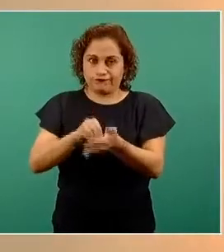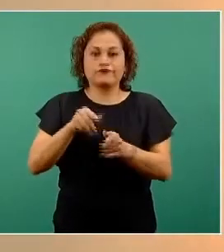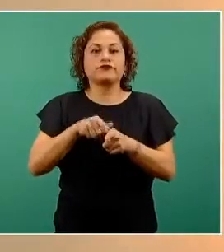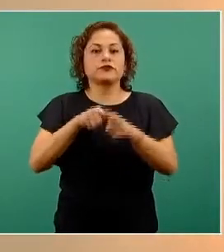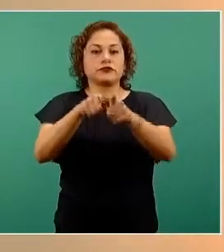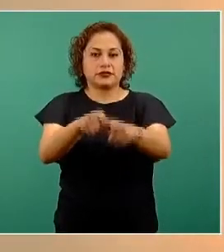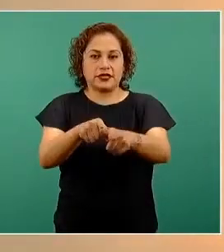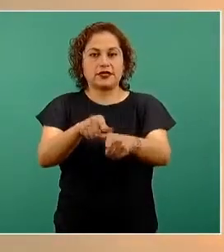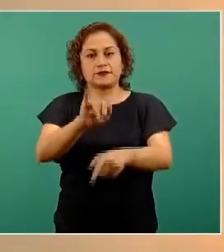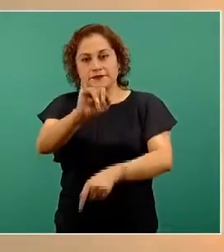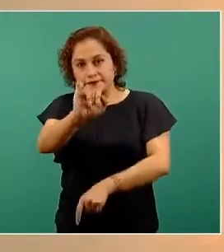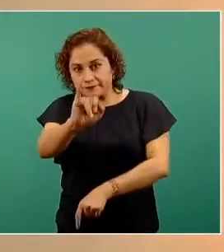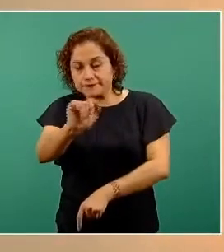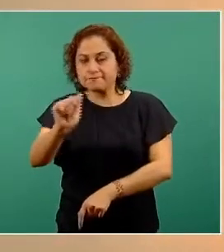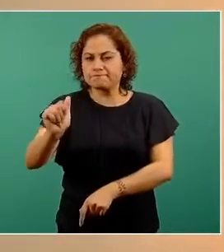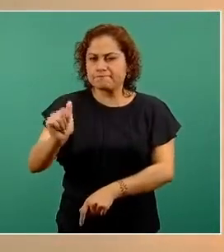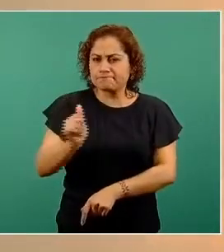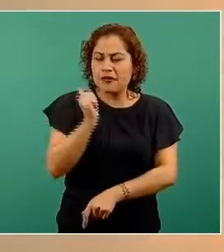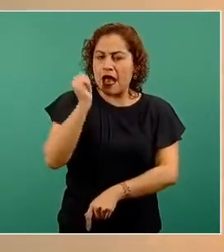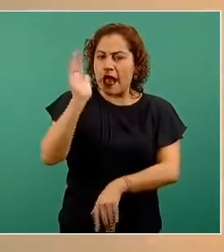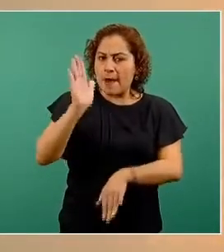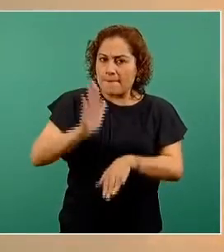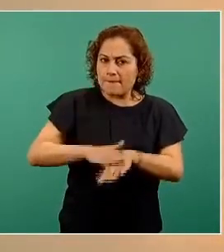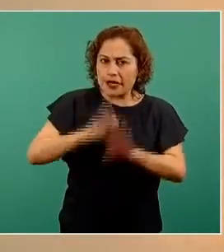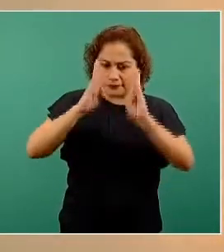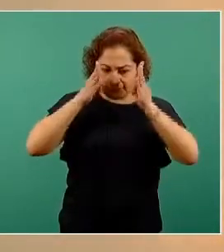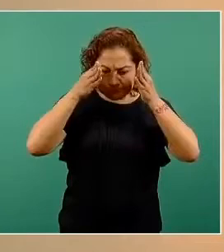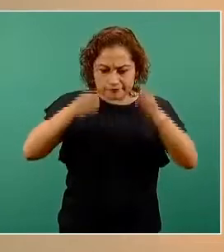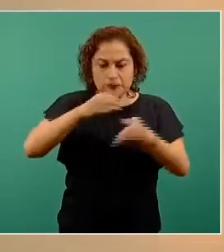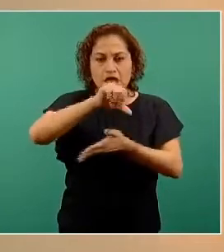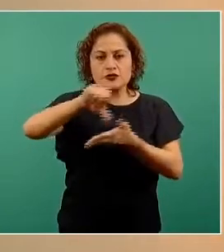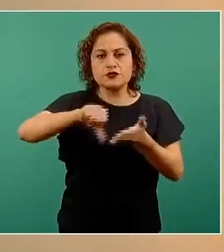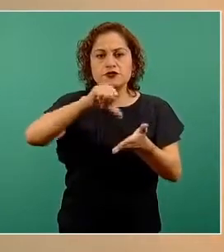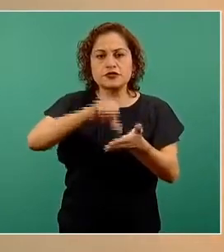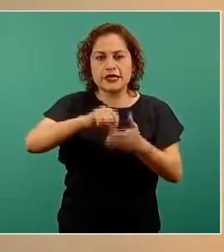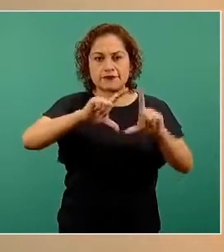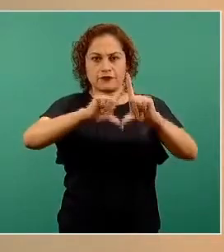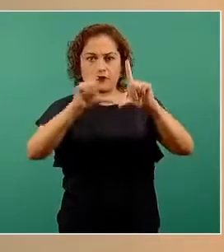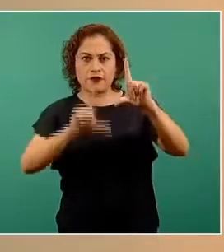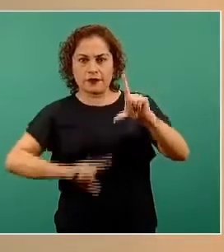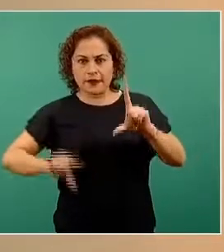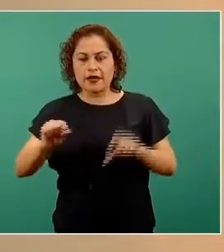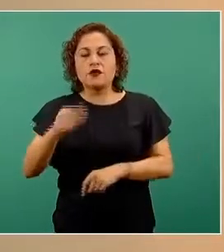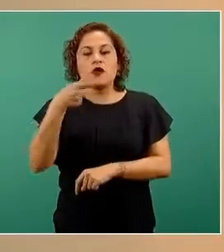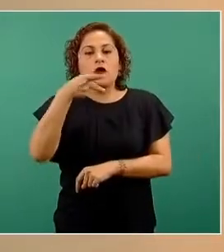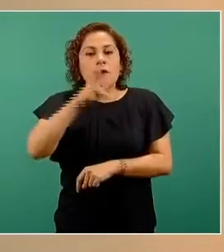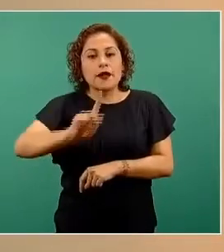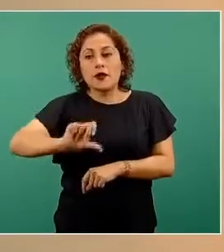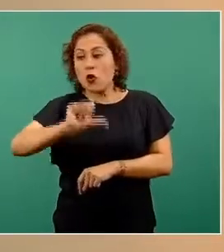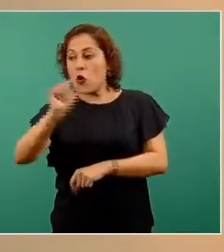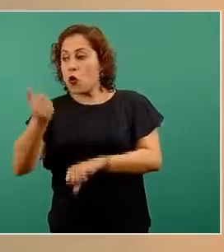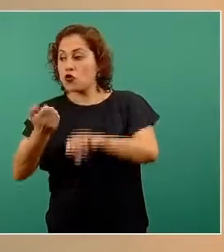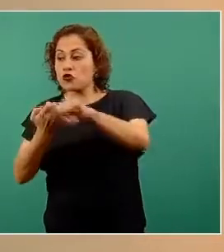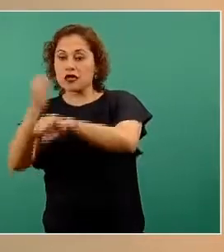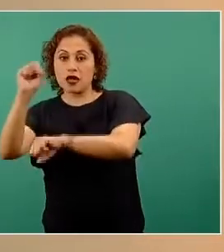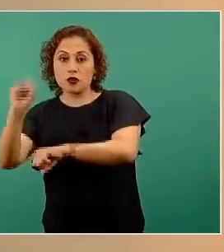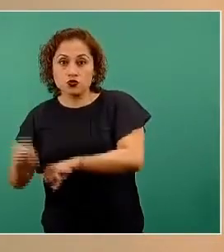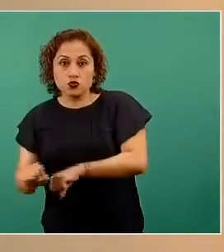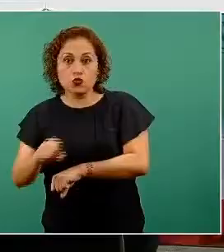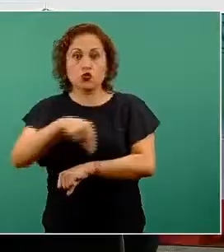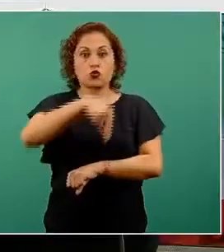concentrando esfuerzos en la zona central, sigue la vacunación en todas las entidades federativas, en las